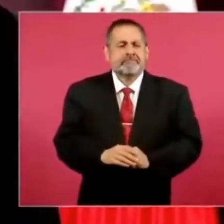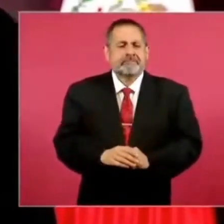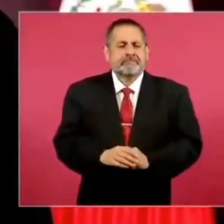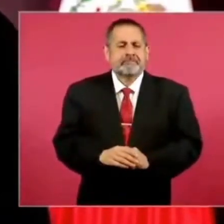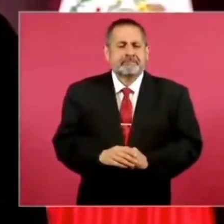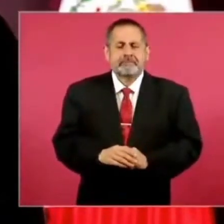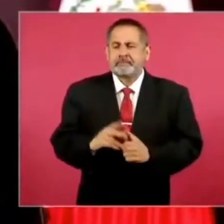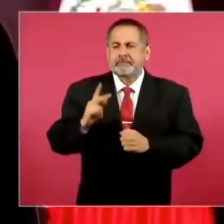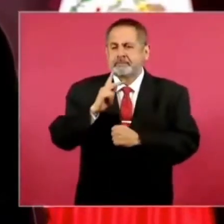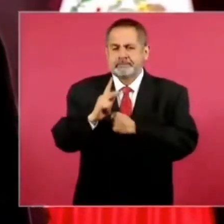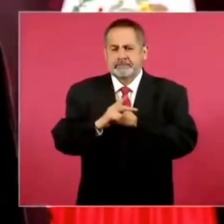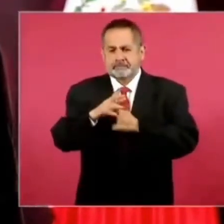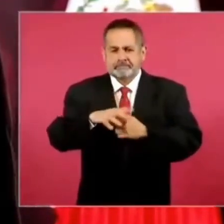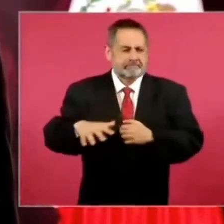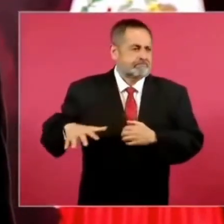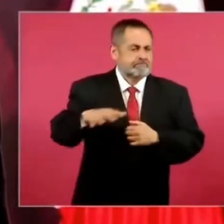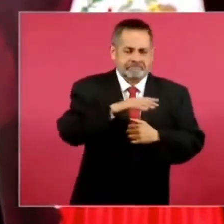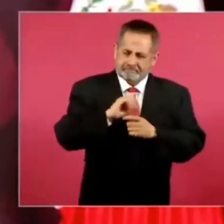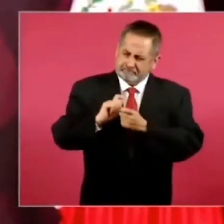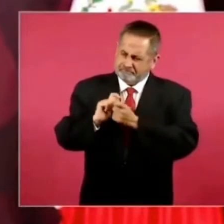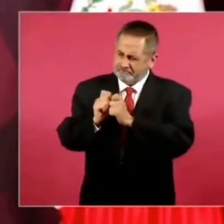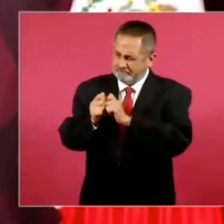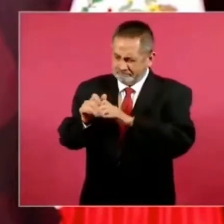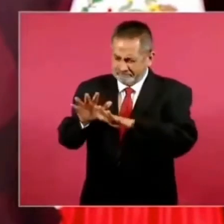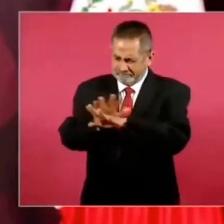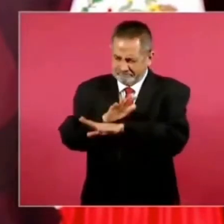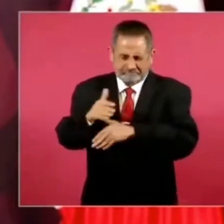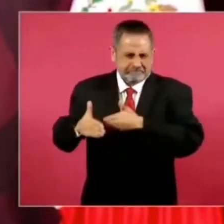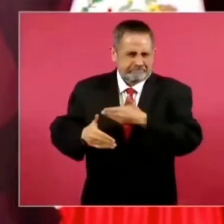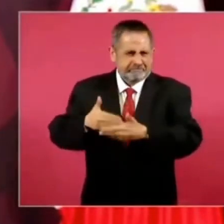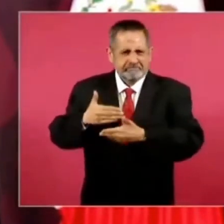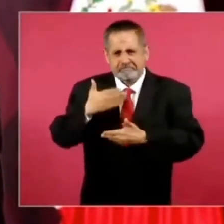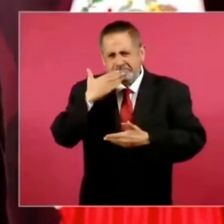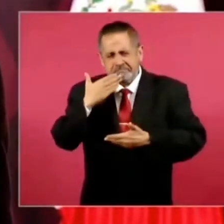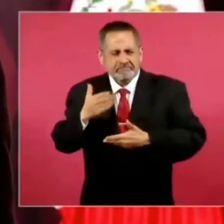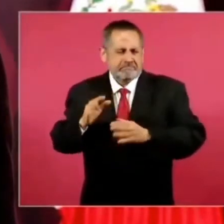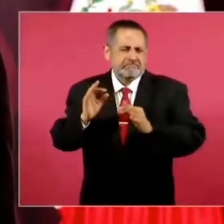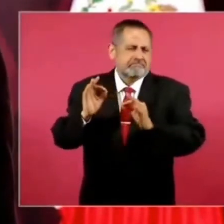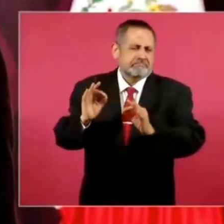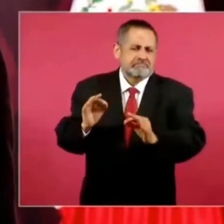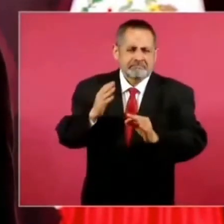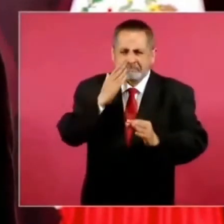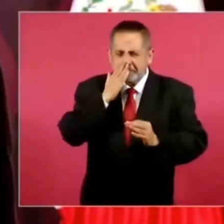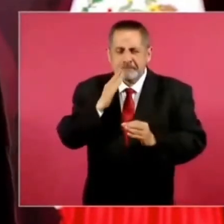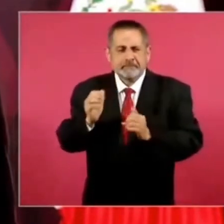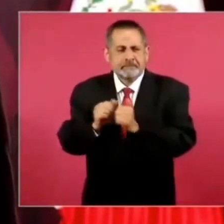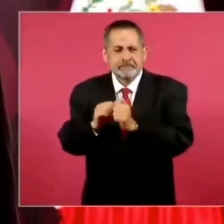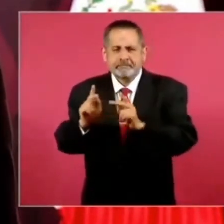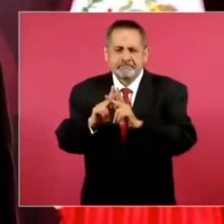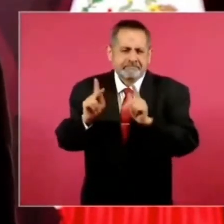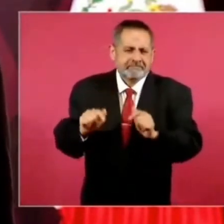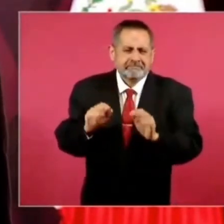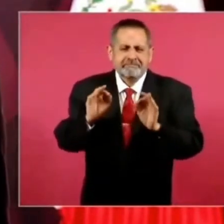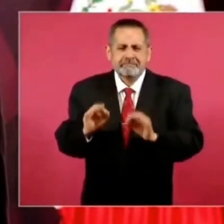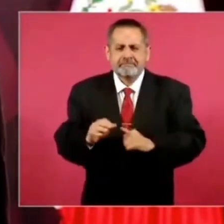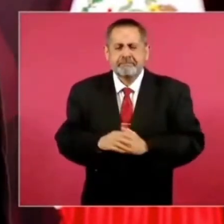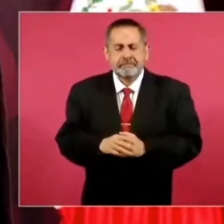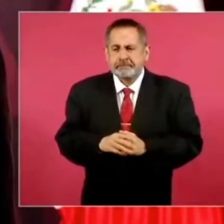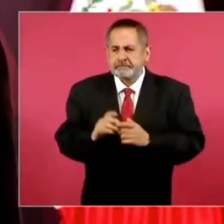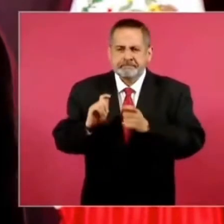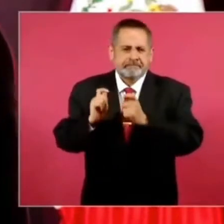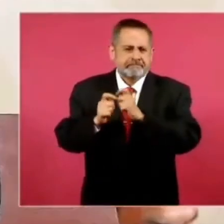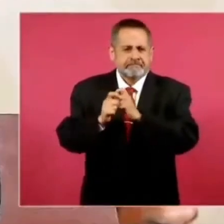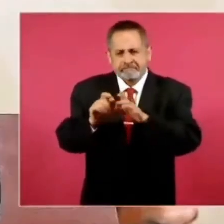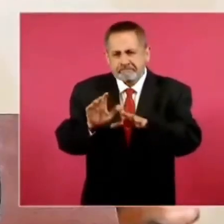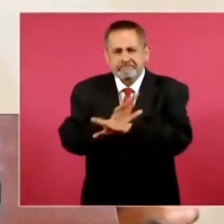el país está cambiando y lo estamos haciendo de manera pacífica, es una